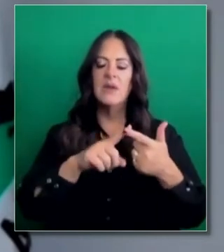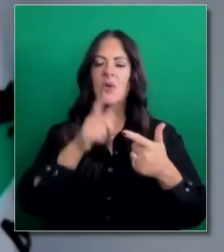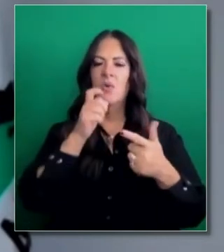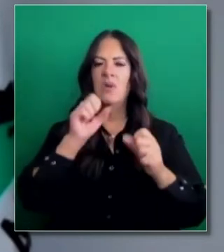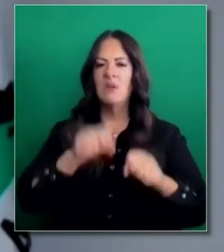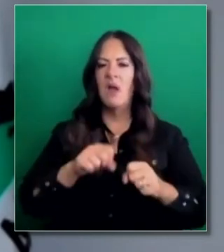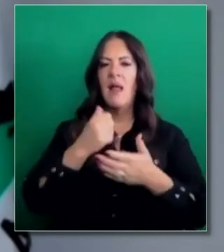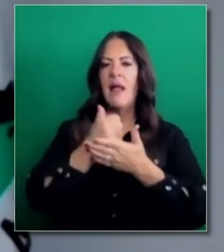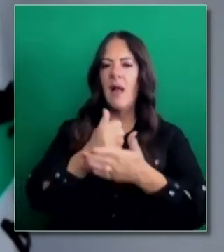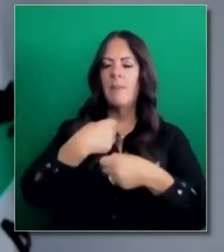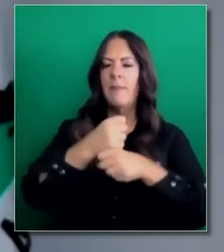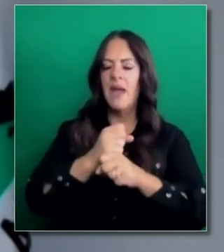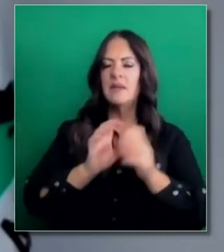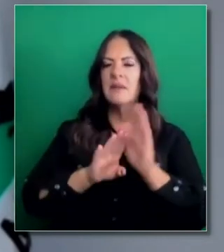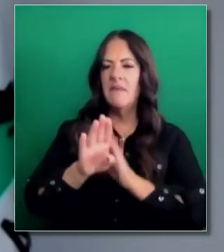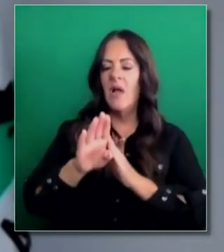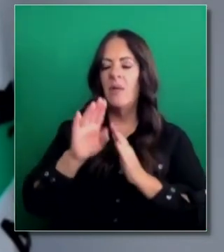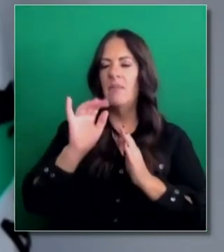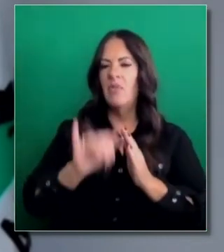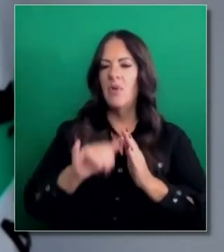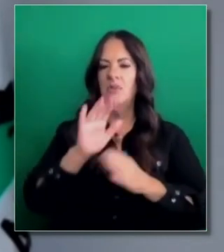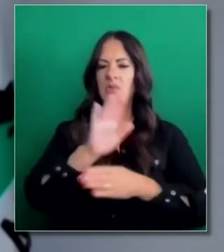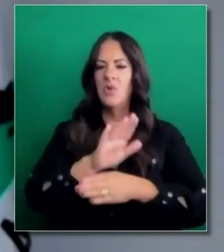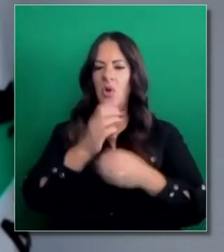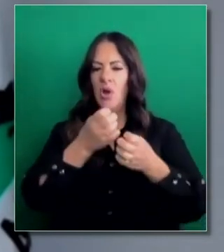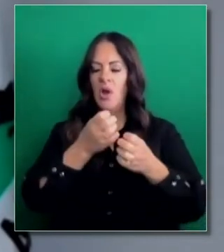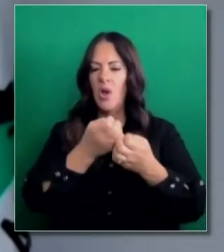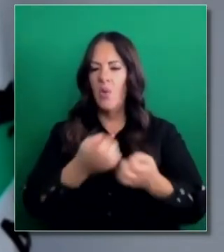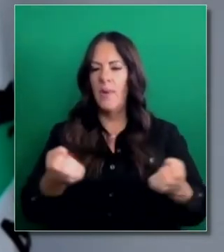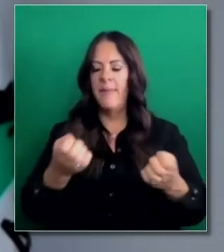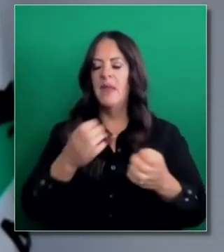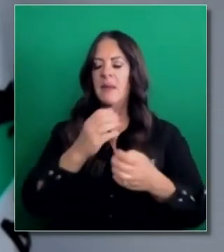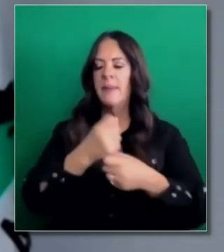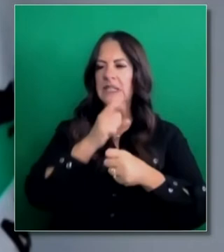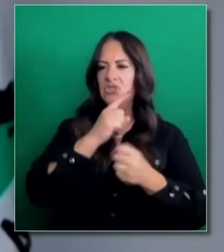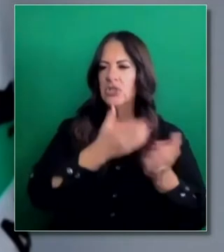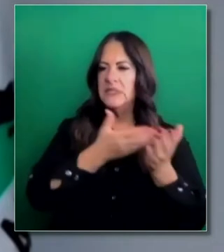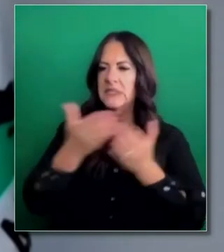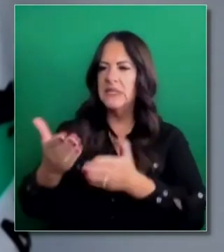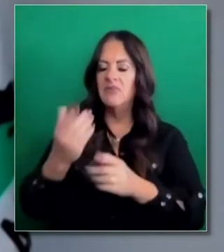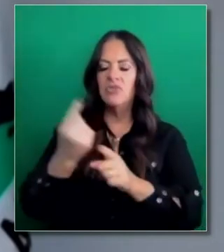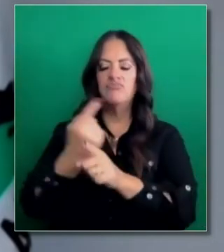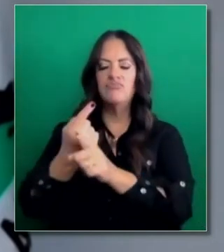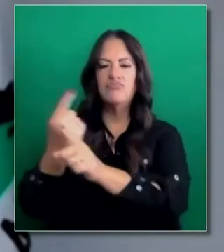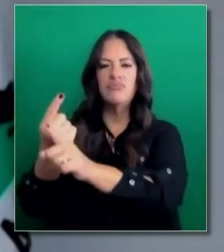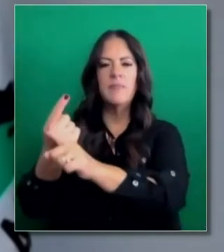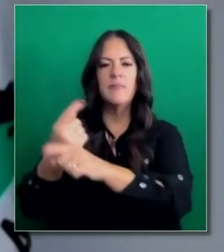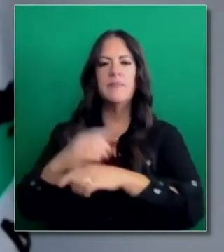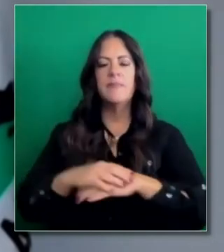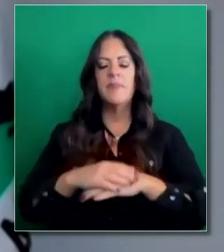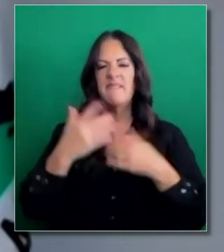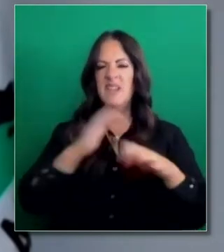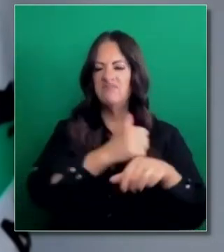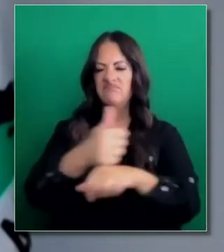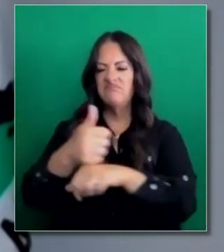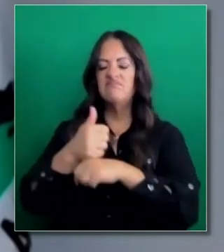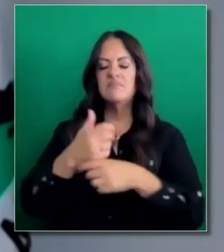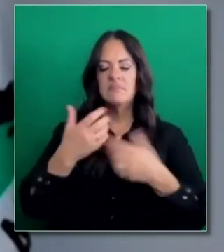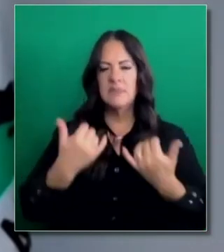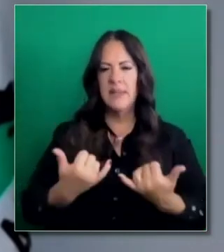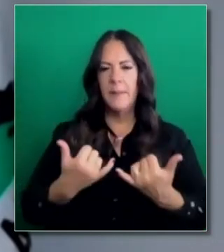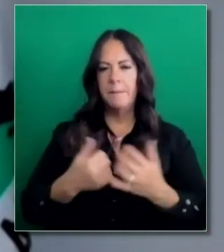ángeles sino que en toda california que podría beneficiarse en cuanto a las mejoras en el sistema de suministro de oxígeno